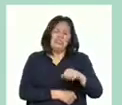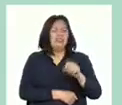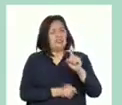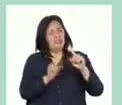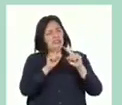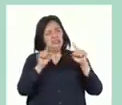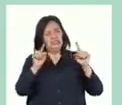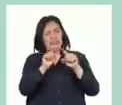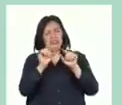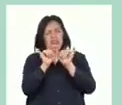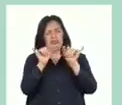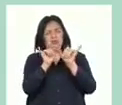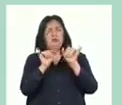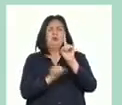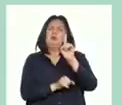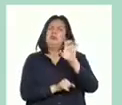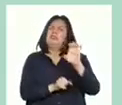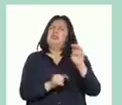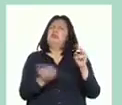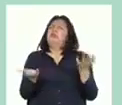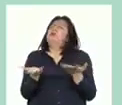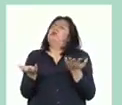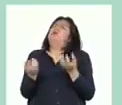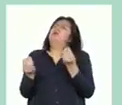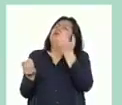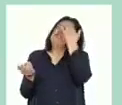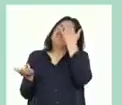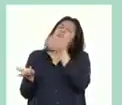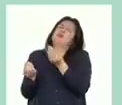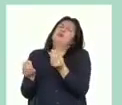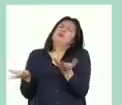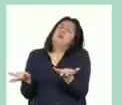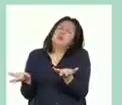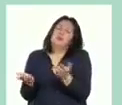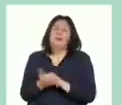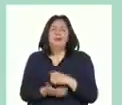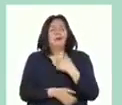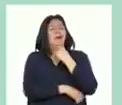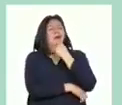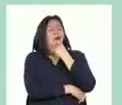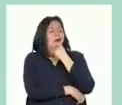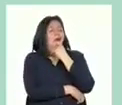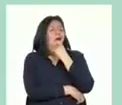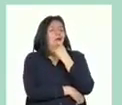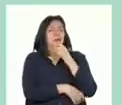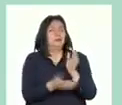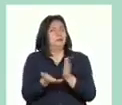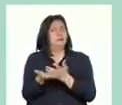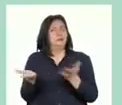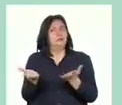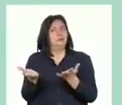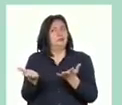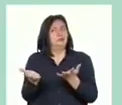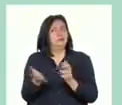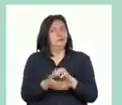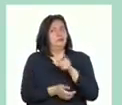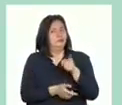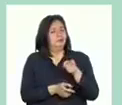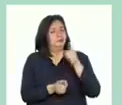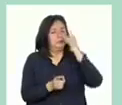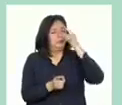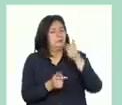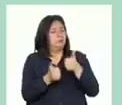exactamente 1 centímetro? ¿De dónde sacó esa medida? Daniel se dio cuenta que si no se tenía cuidado en